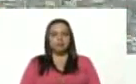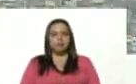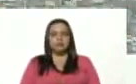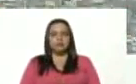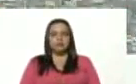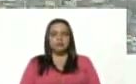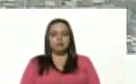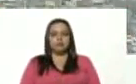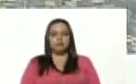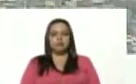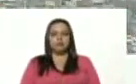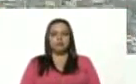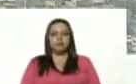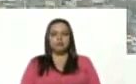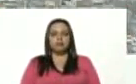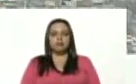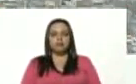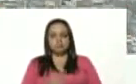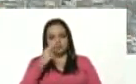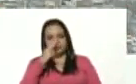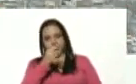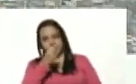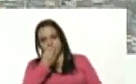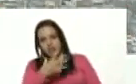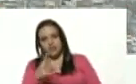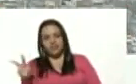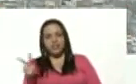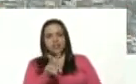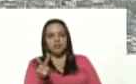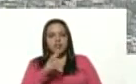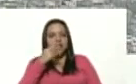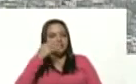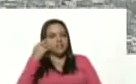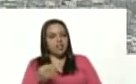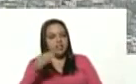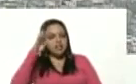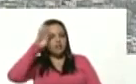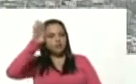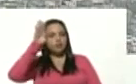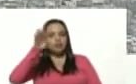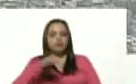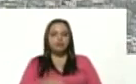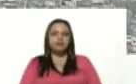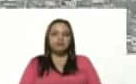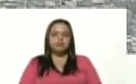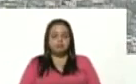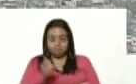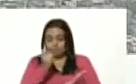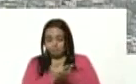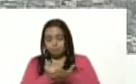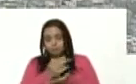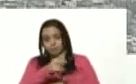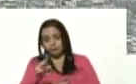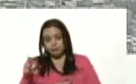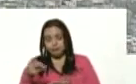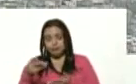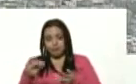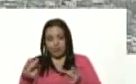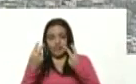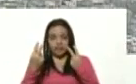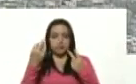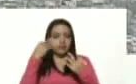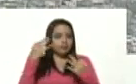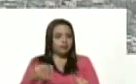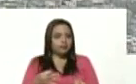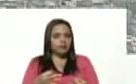Ustedes ven la belleza de la Venezuela de verdad, de la Venezuela del futuro. Se dan cuenta, ¿verdad? Todos los días hay que